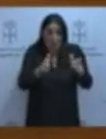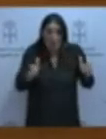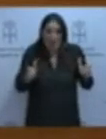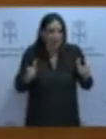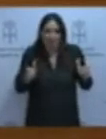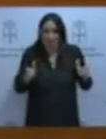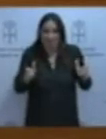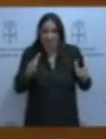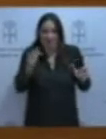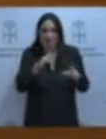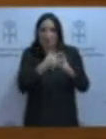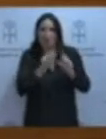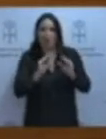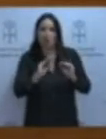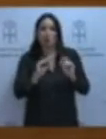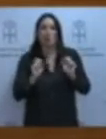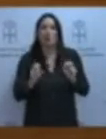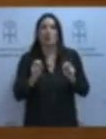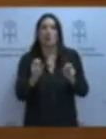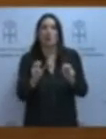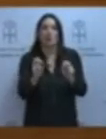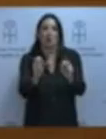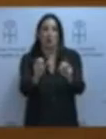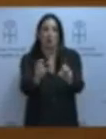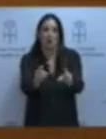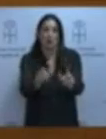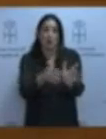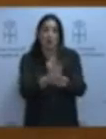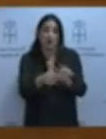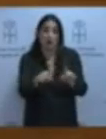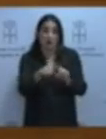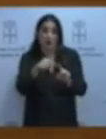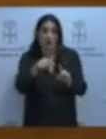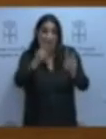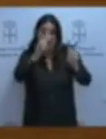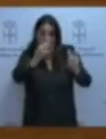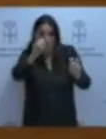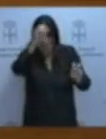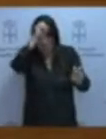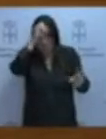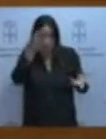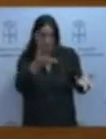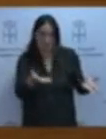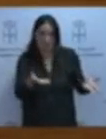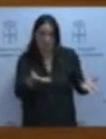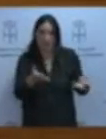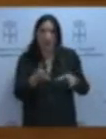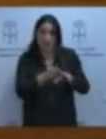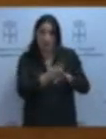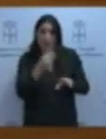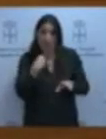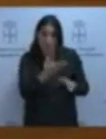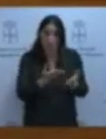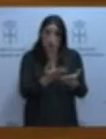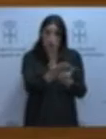que su situación suele ser más crítica. Ignorancia pura y dura. En parte, como esta solicitud que desde el